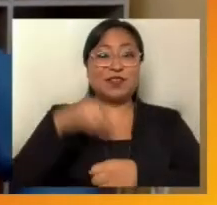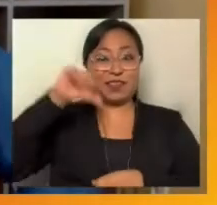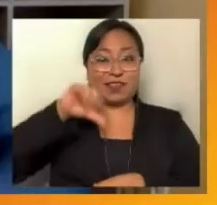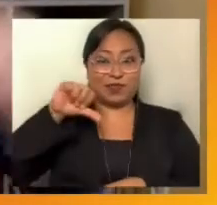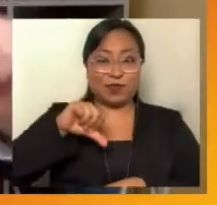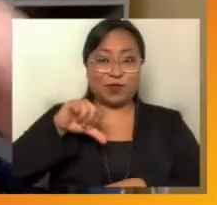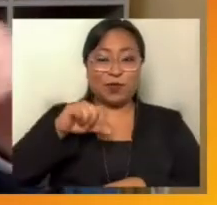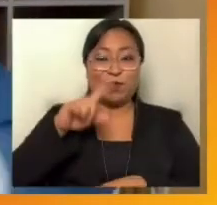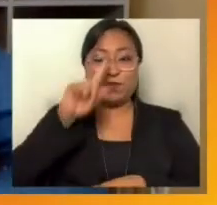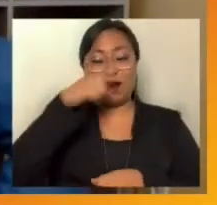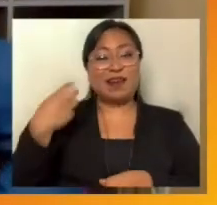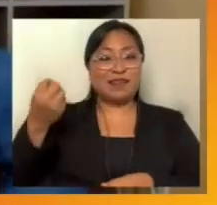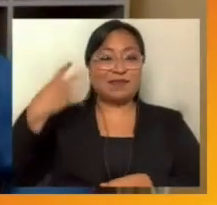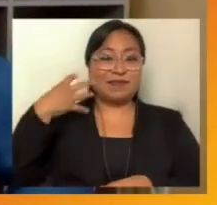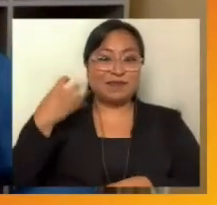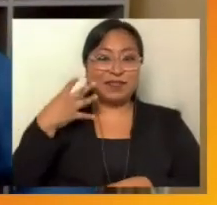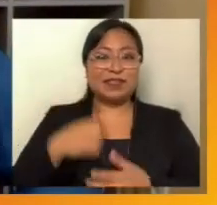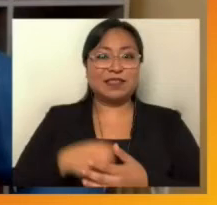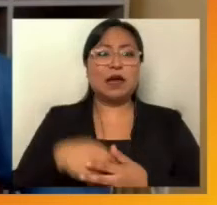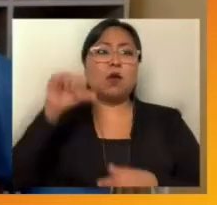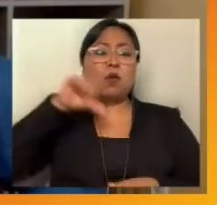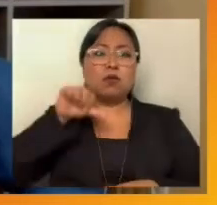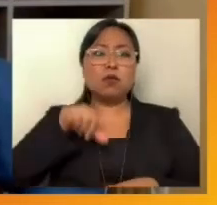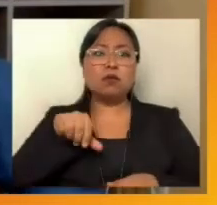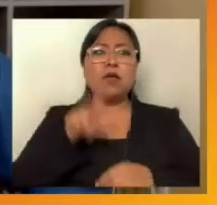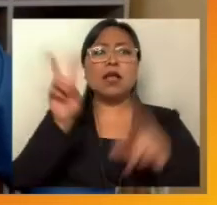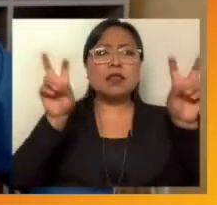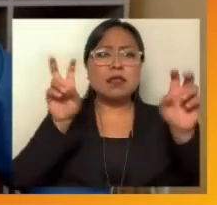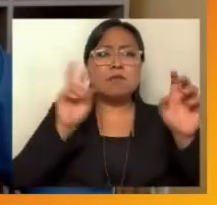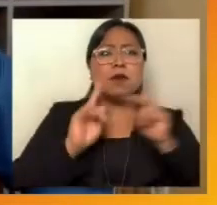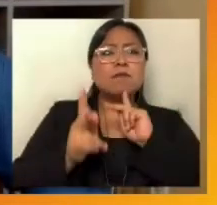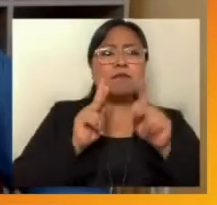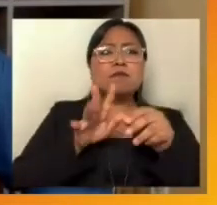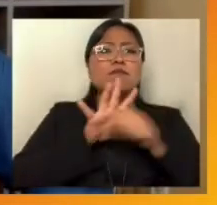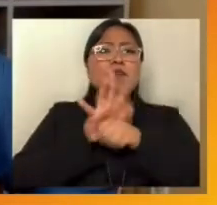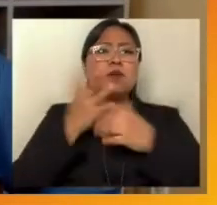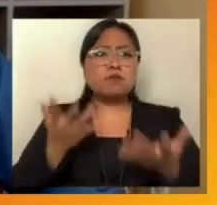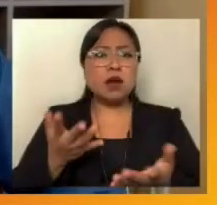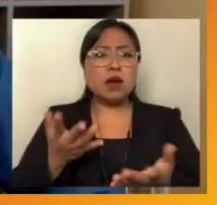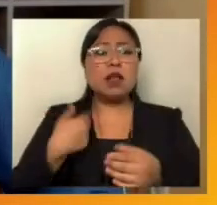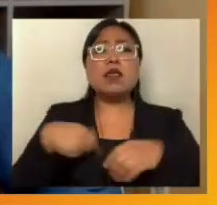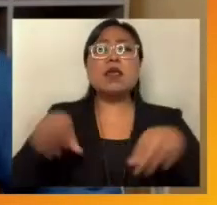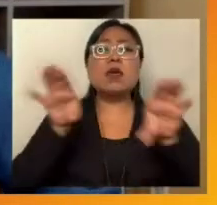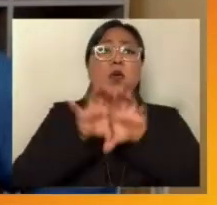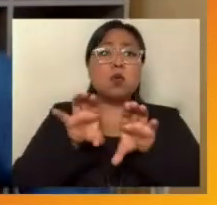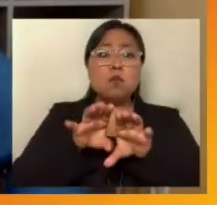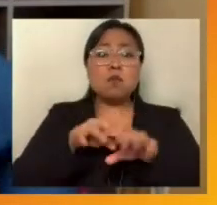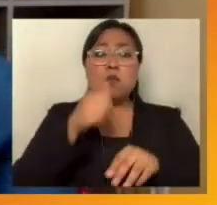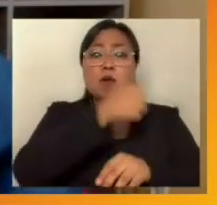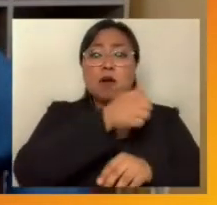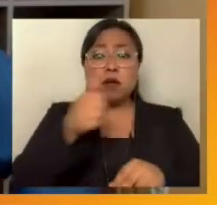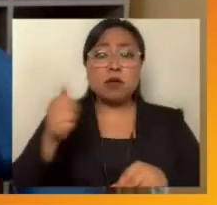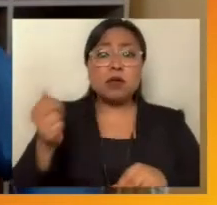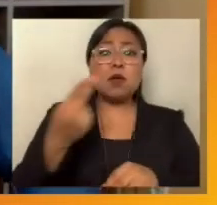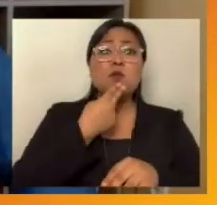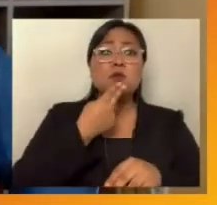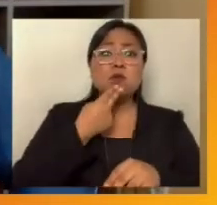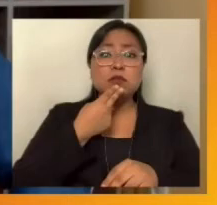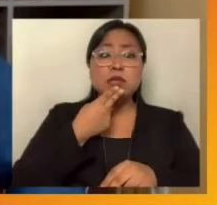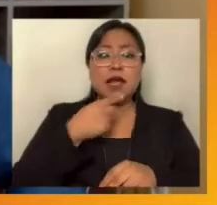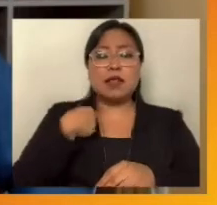asistir. Y vamos a hablar en esta ponencia de cómo usar tu imagen